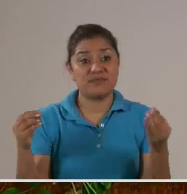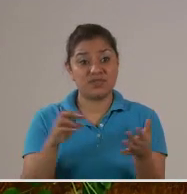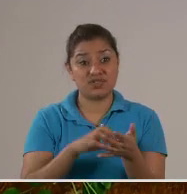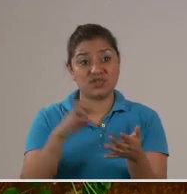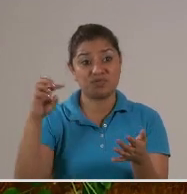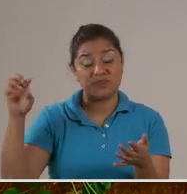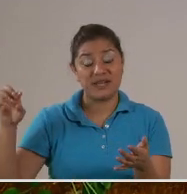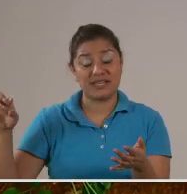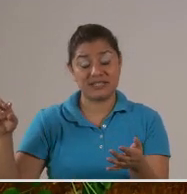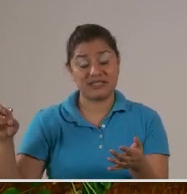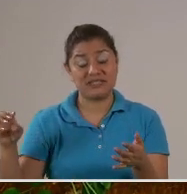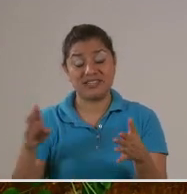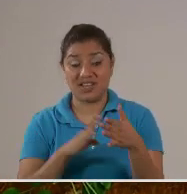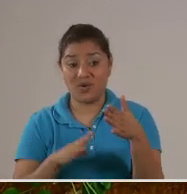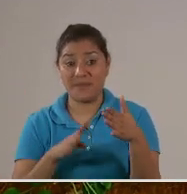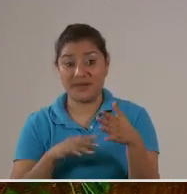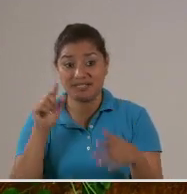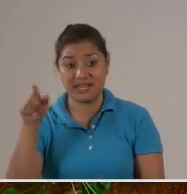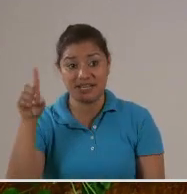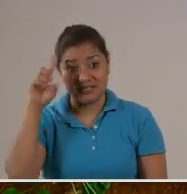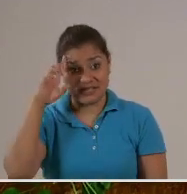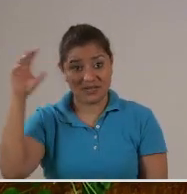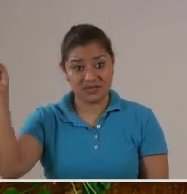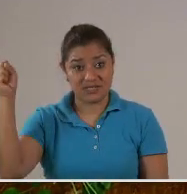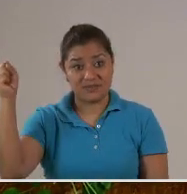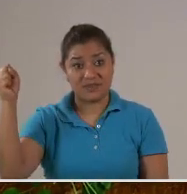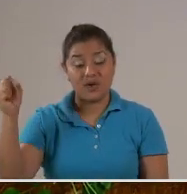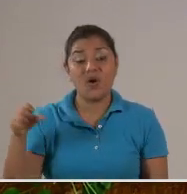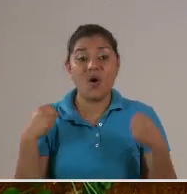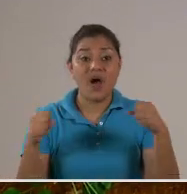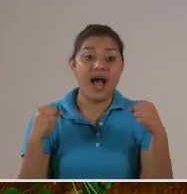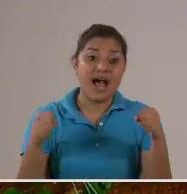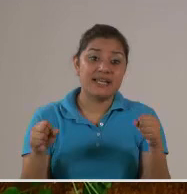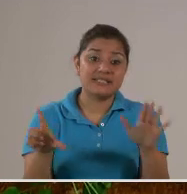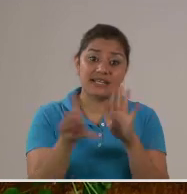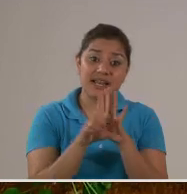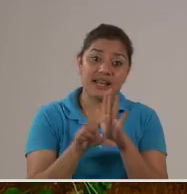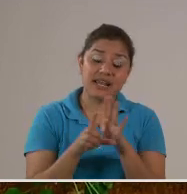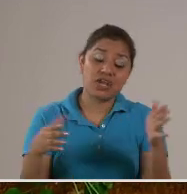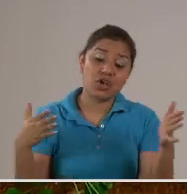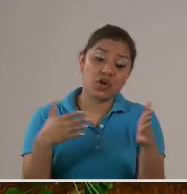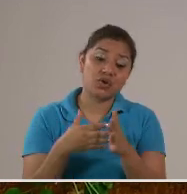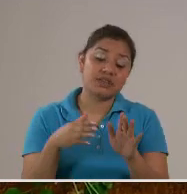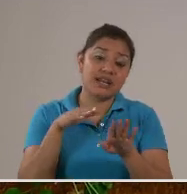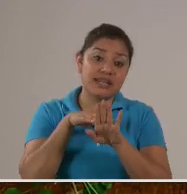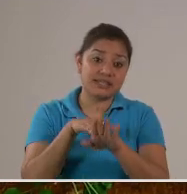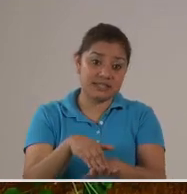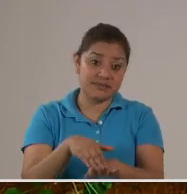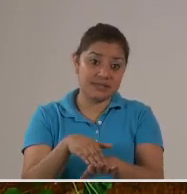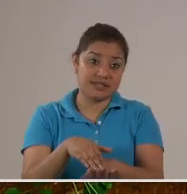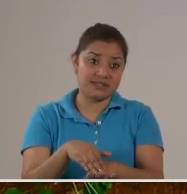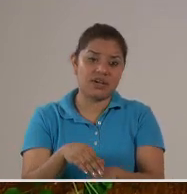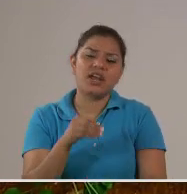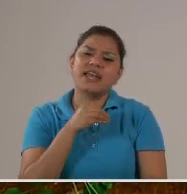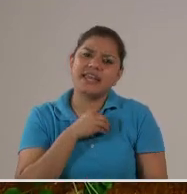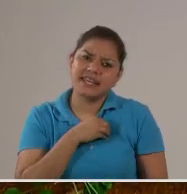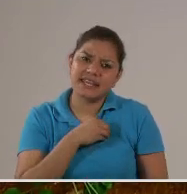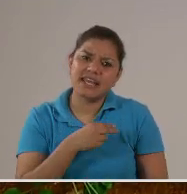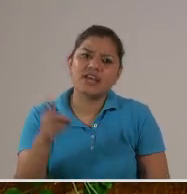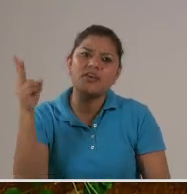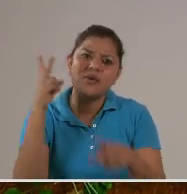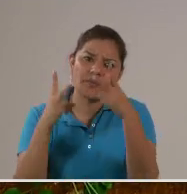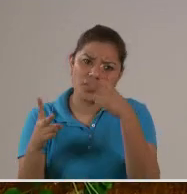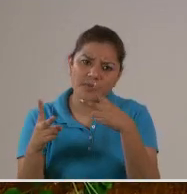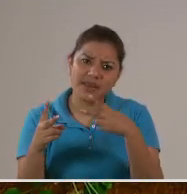en en base a este concepto se hace en la ley contra la discriminación voy a volver a leer porque usted no me